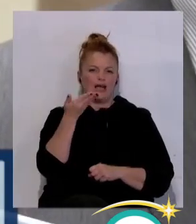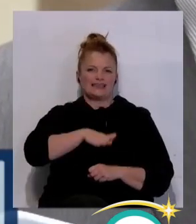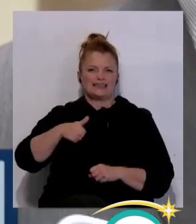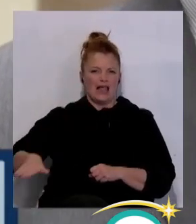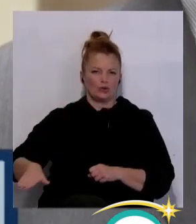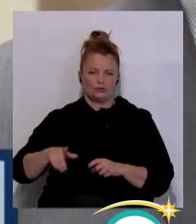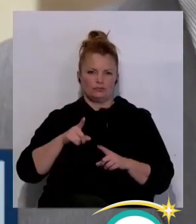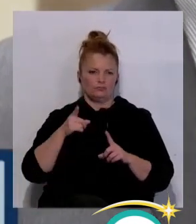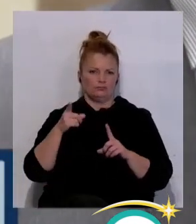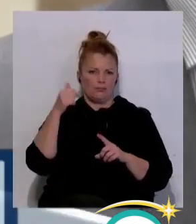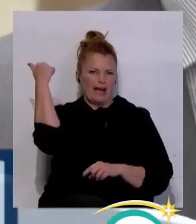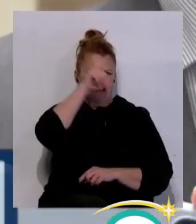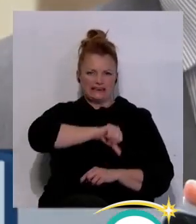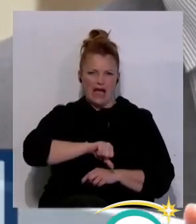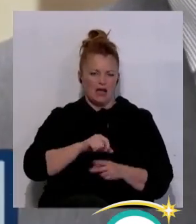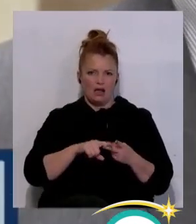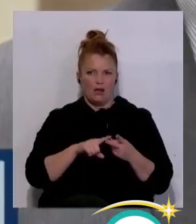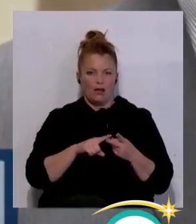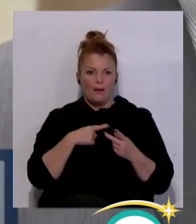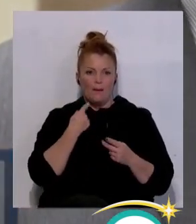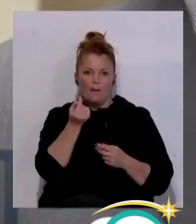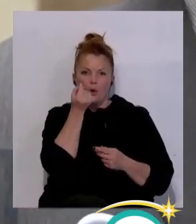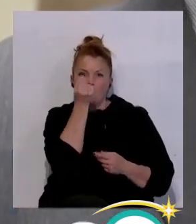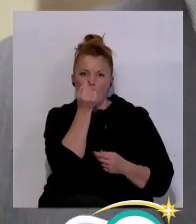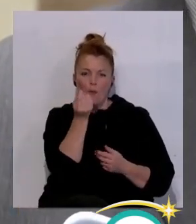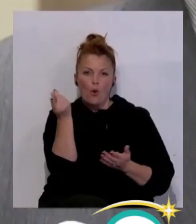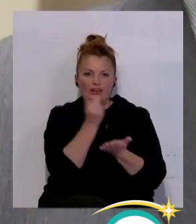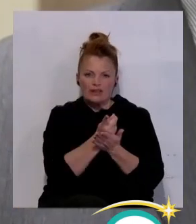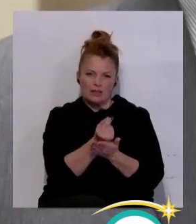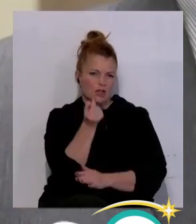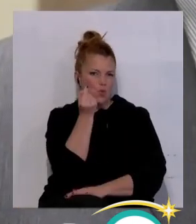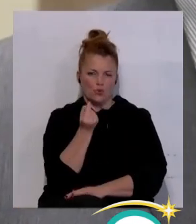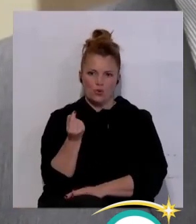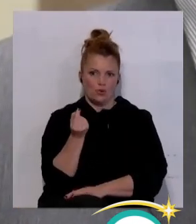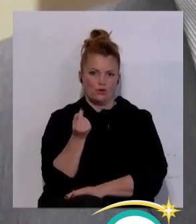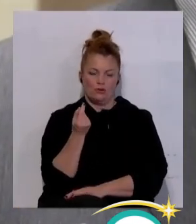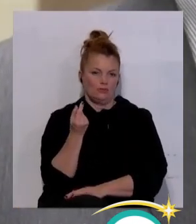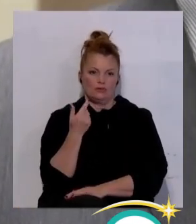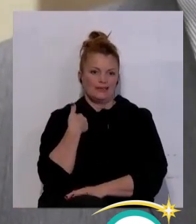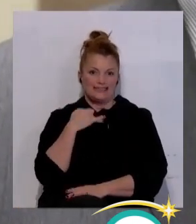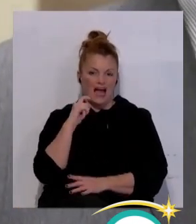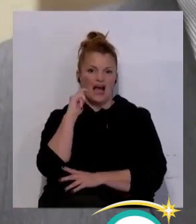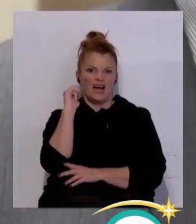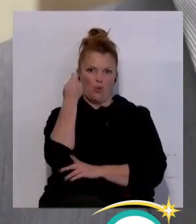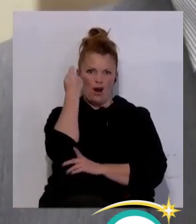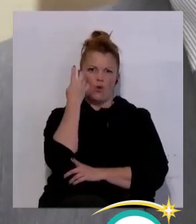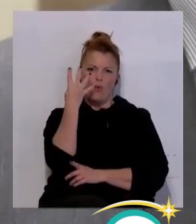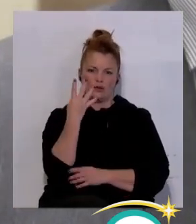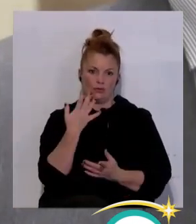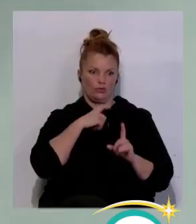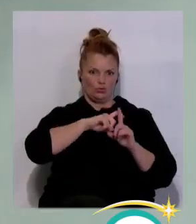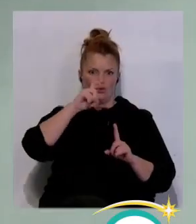machistas. No podemos permitirnos ni uno, pero el que hayamos tenido 4 hemos superado cualquier tipo de récord desde que tenemos